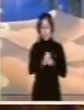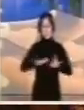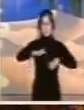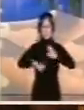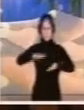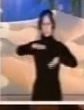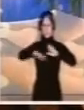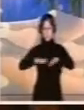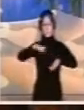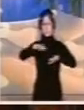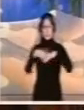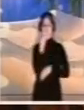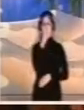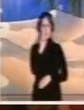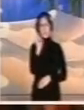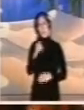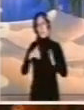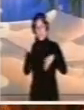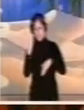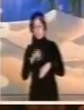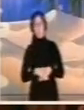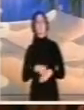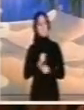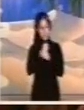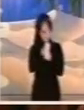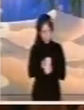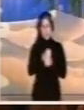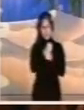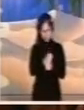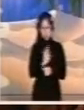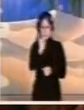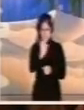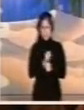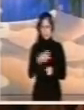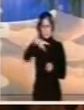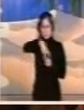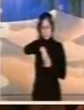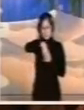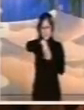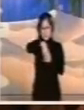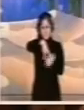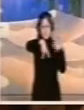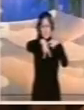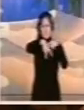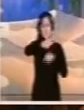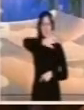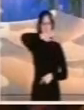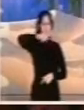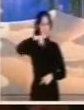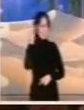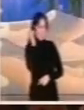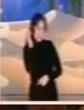más. Efectivamente, eran caballos. Sobre cada caballo iba una ladrona y cada